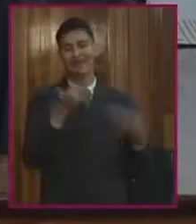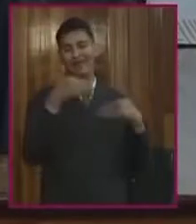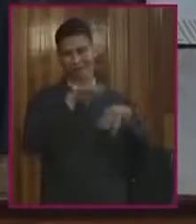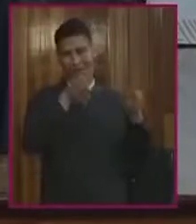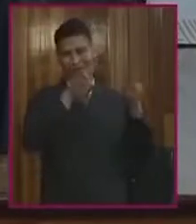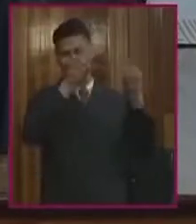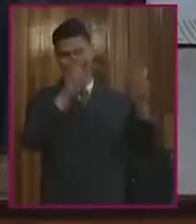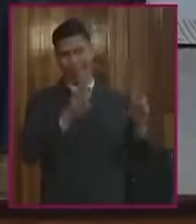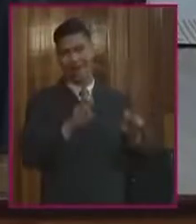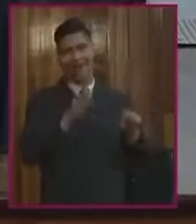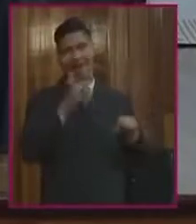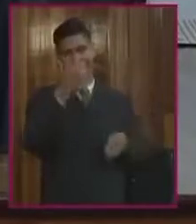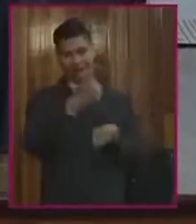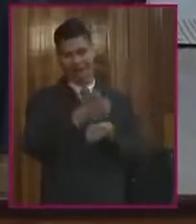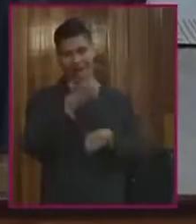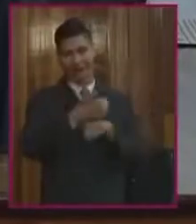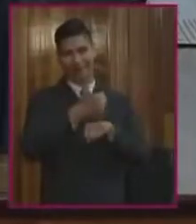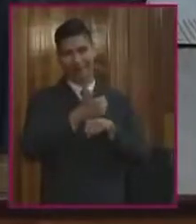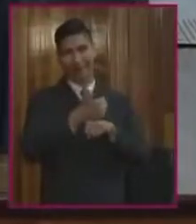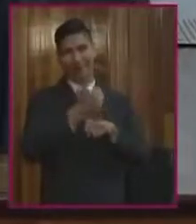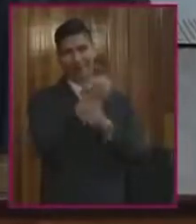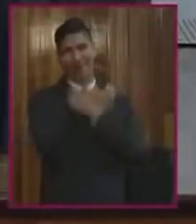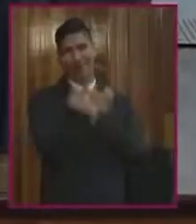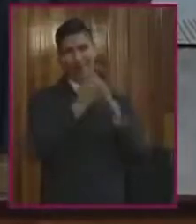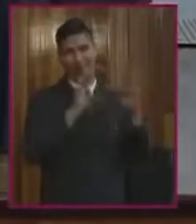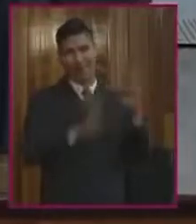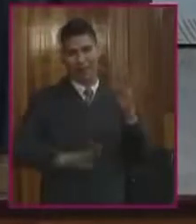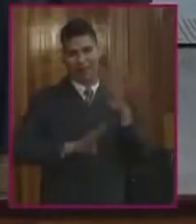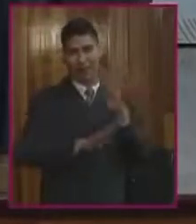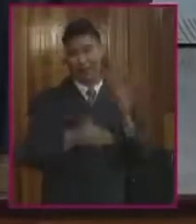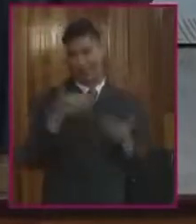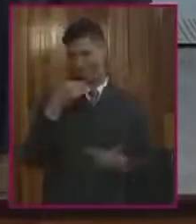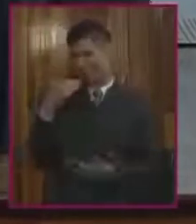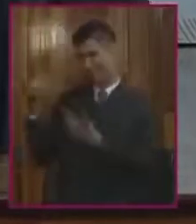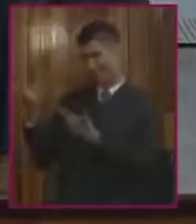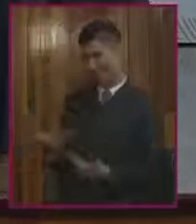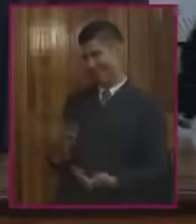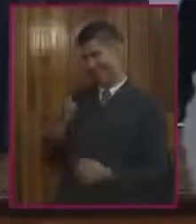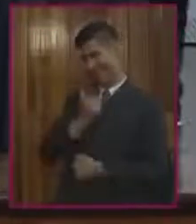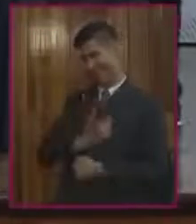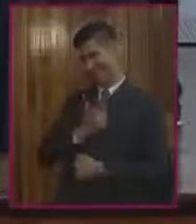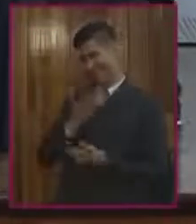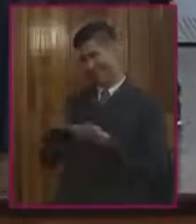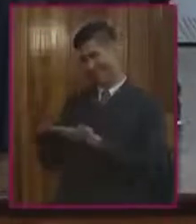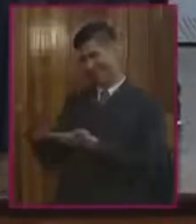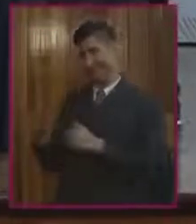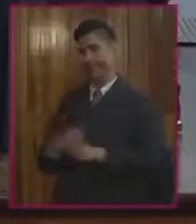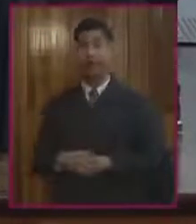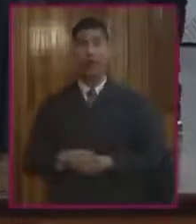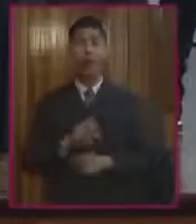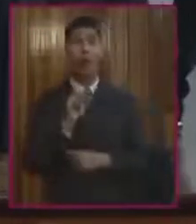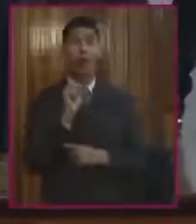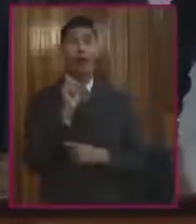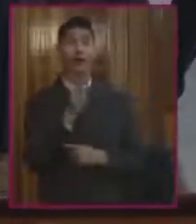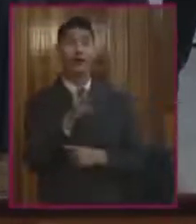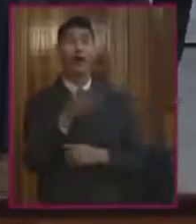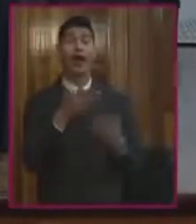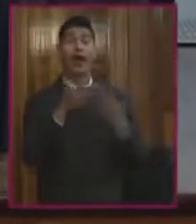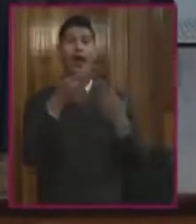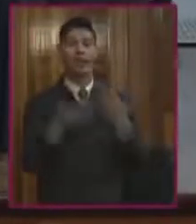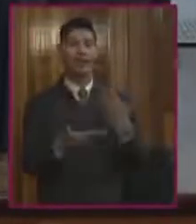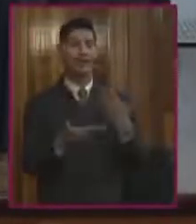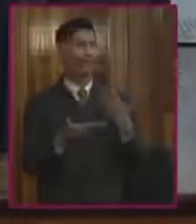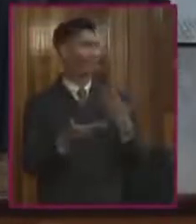inicial. Muy bien, bienvenida, maestra Clotilde, qué gusto. Y bueno, pues de una vez, a